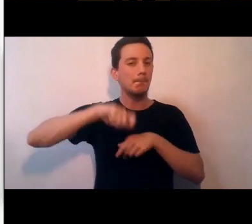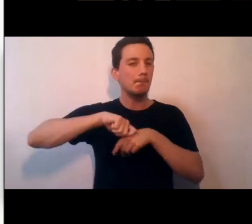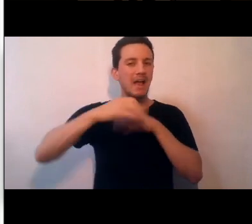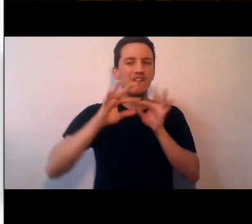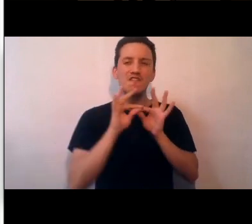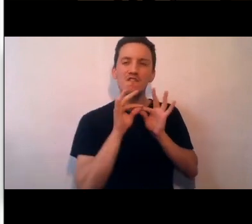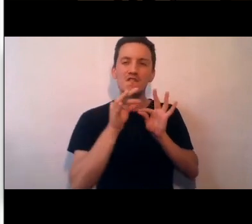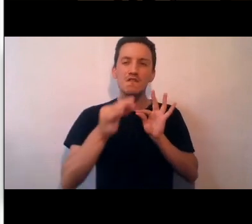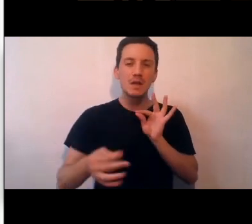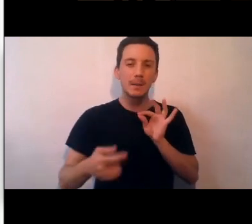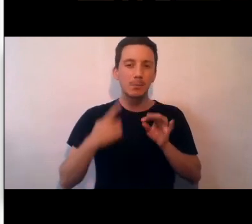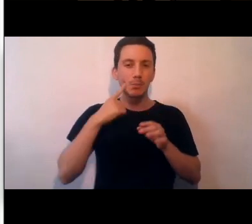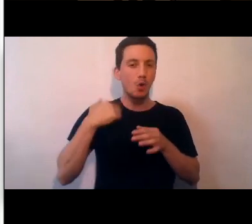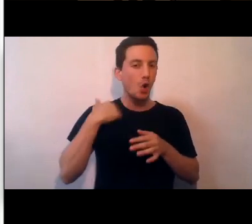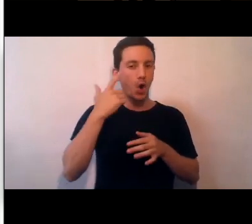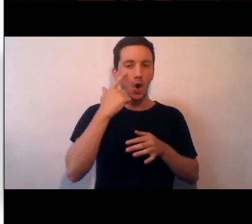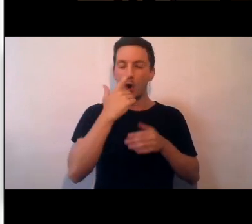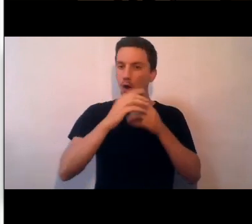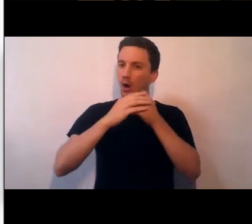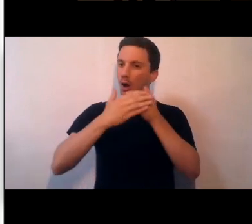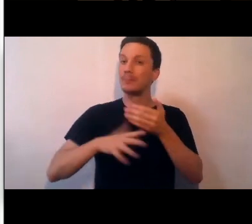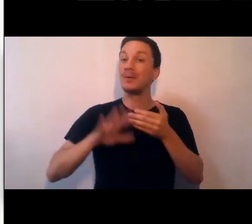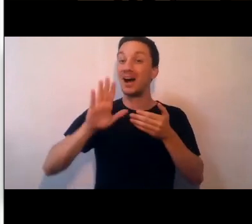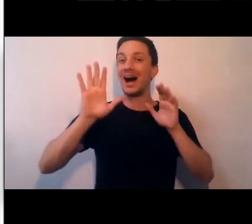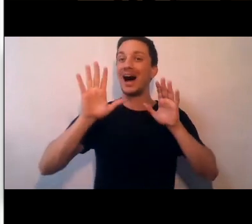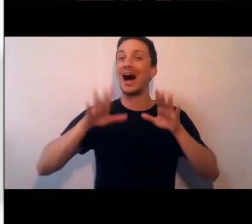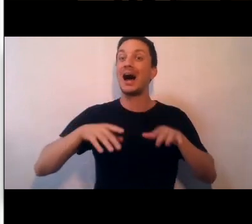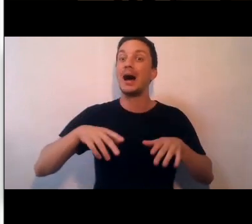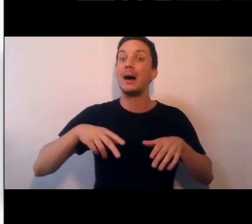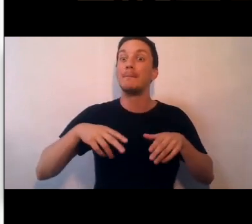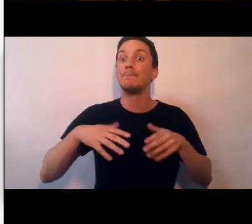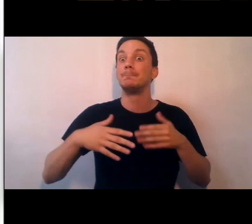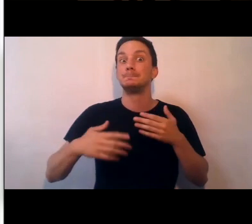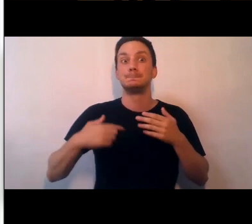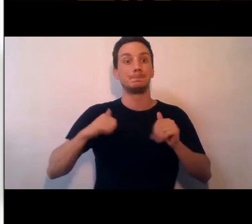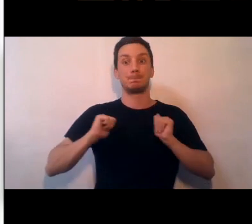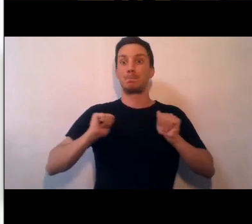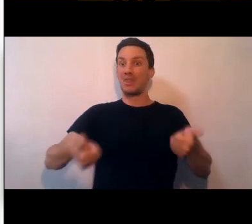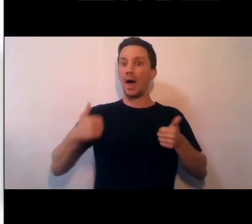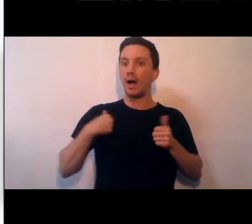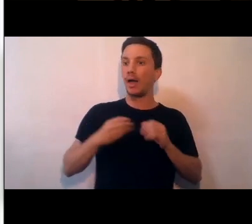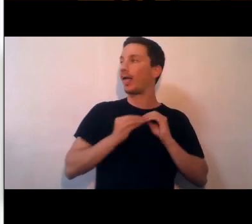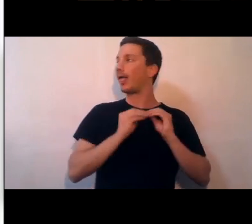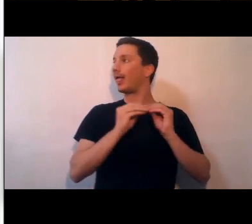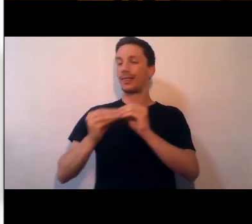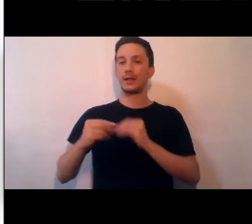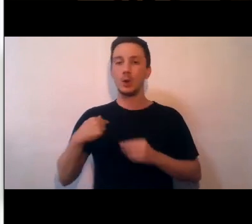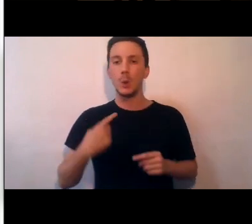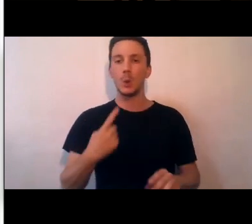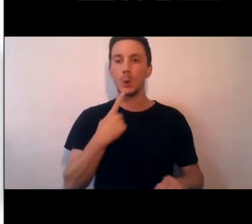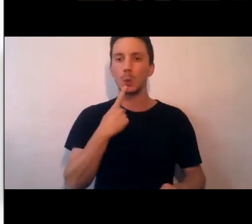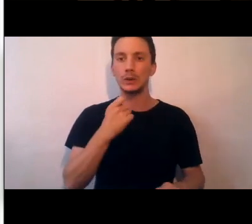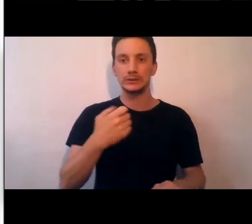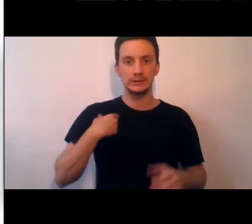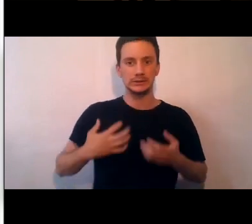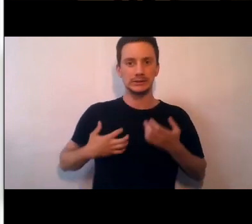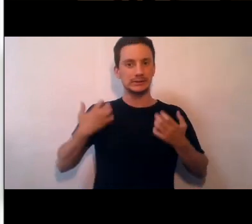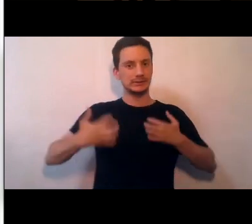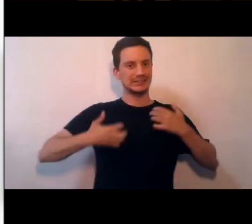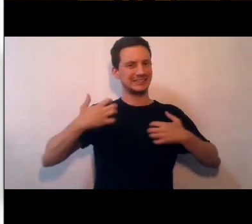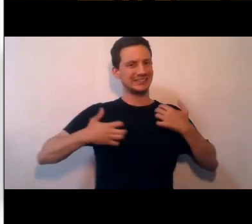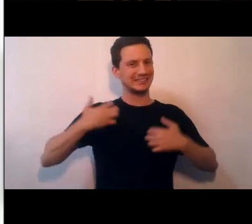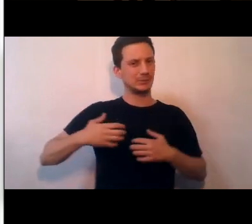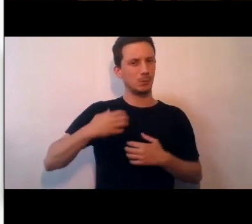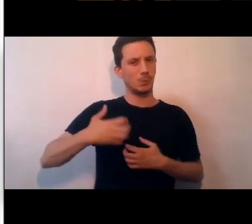miedo. Y otro inconveniente es que pican mucho al principio cuando los aplicas y claro, a los niños aplicar cremas que pican pues es